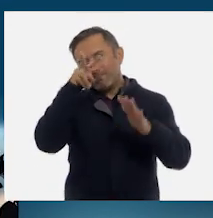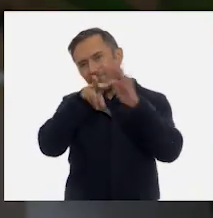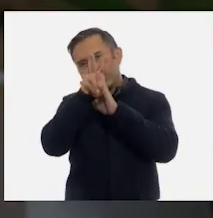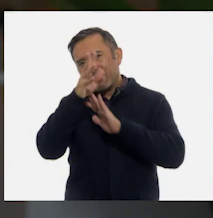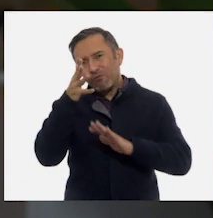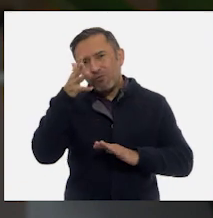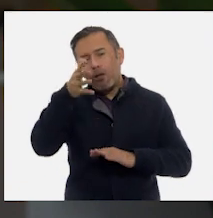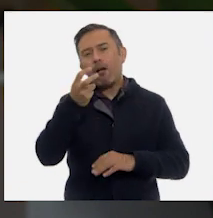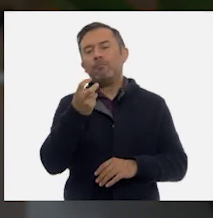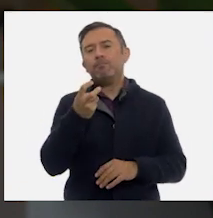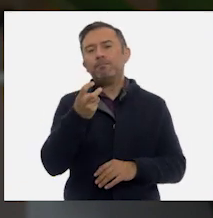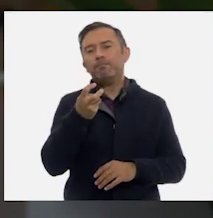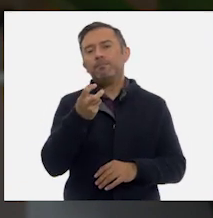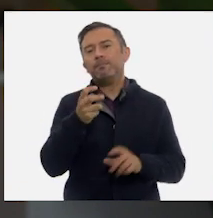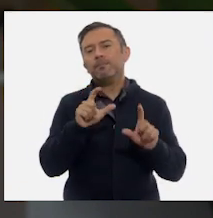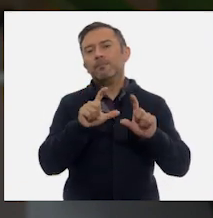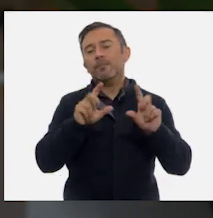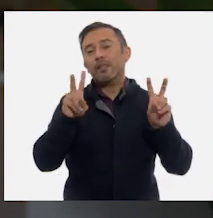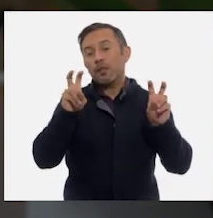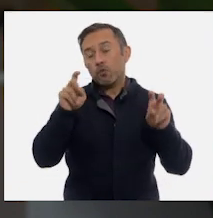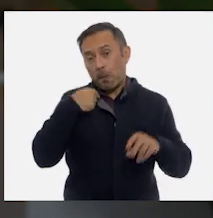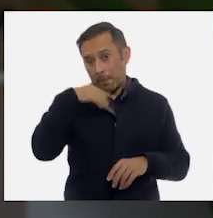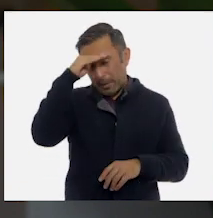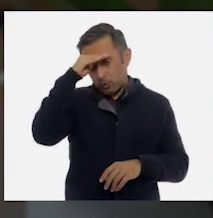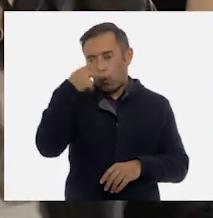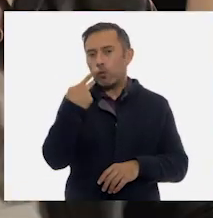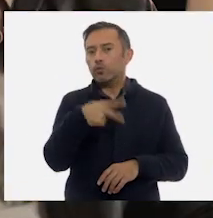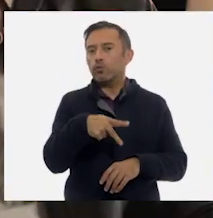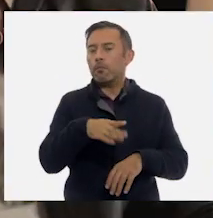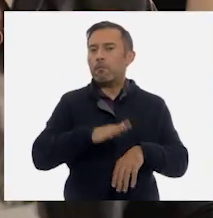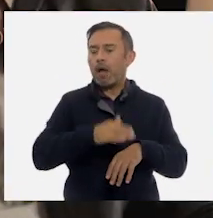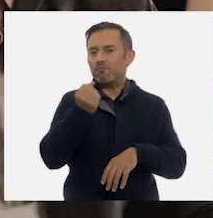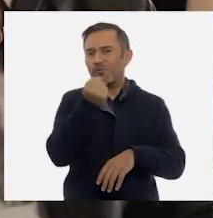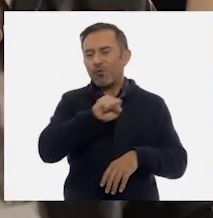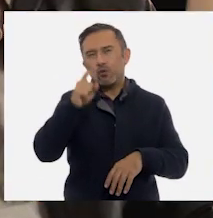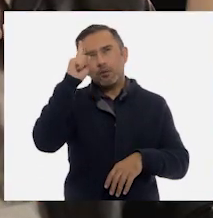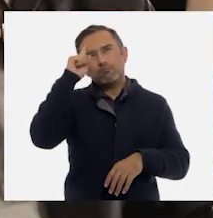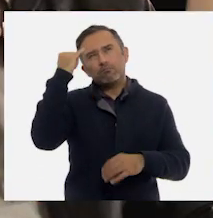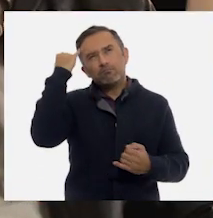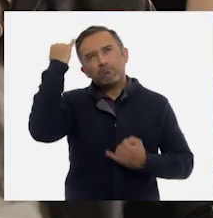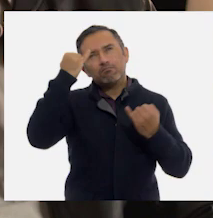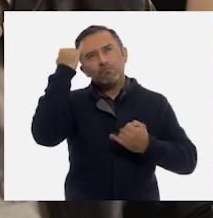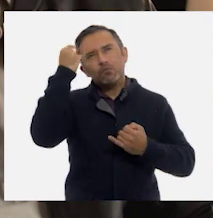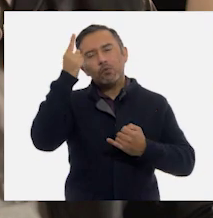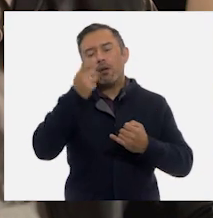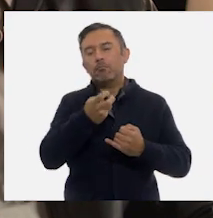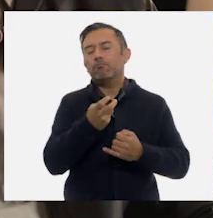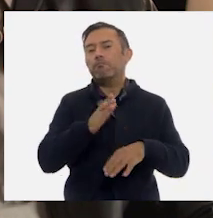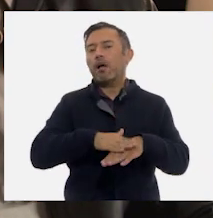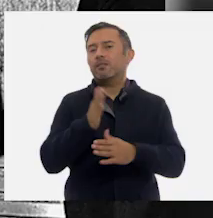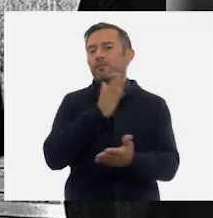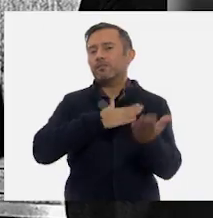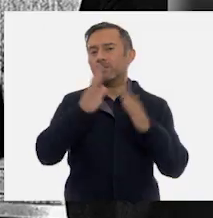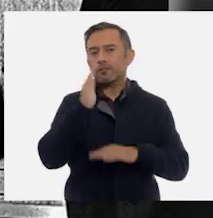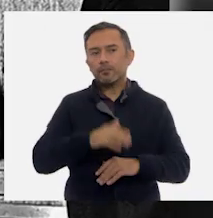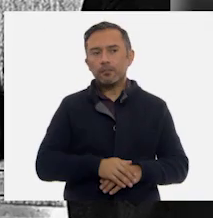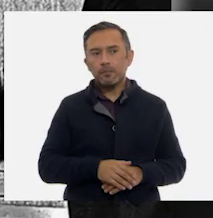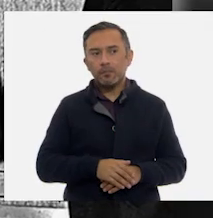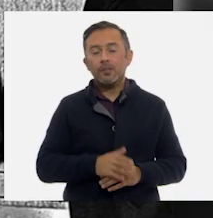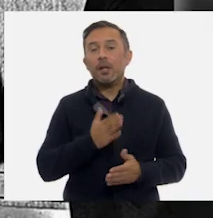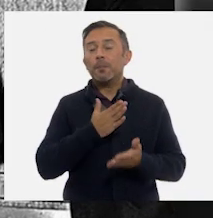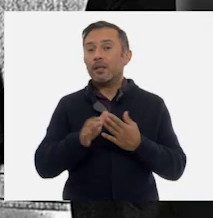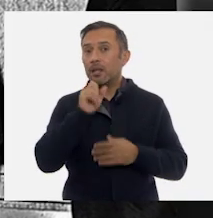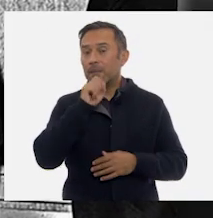que alcanza en ella su cima creativa, su cima artística. Y también hay que recordar que Los recuerdos del porvenir obtuvo